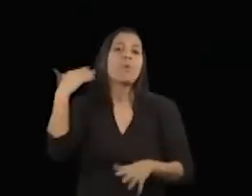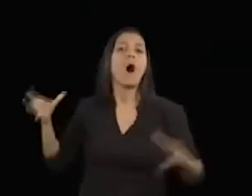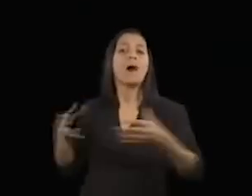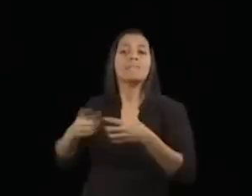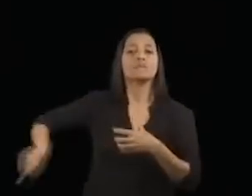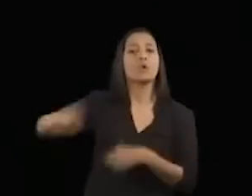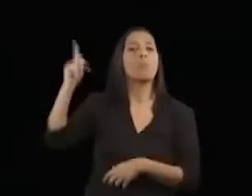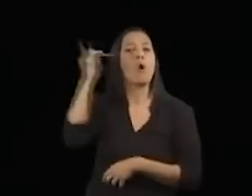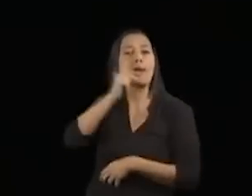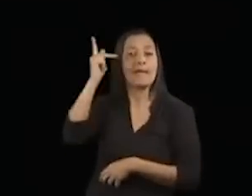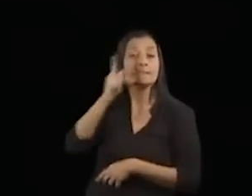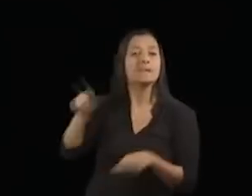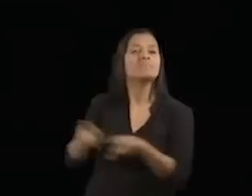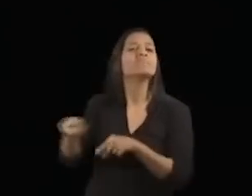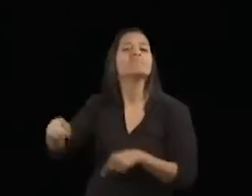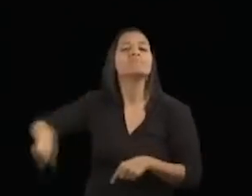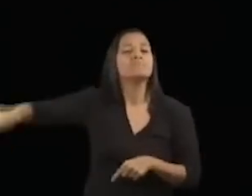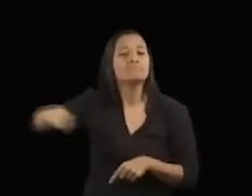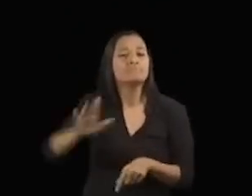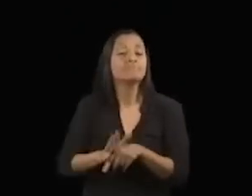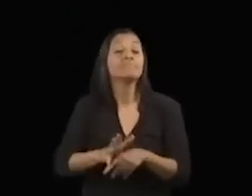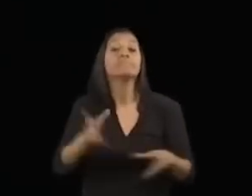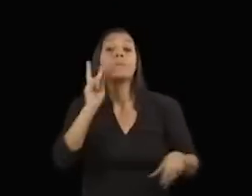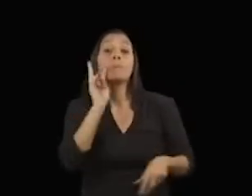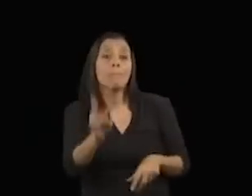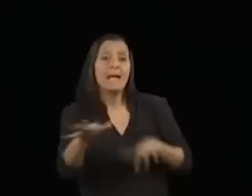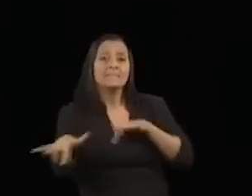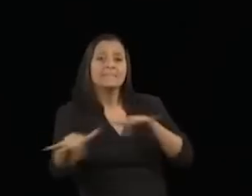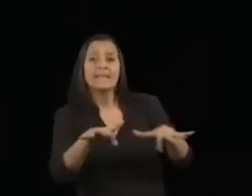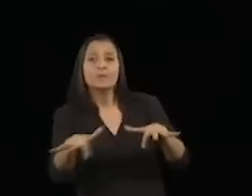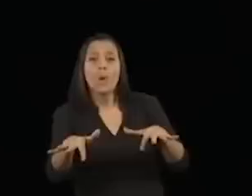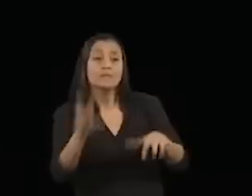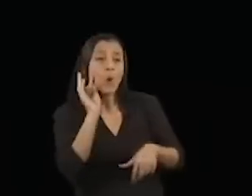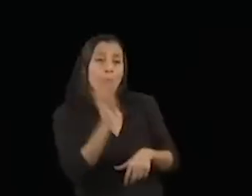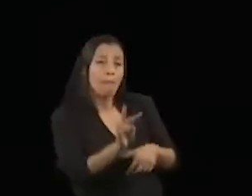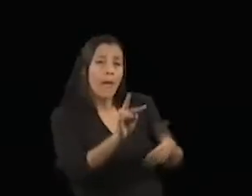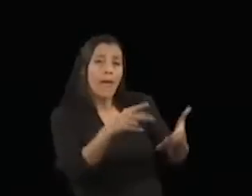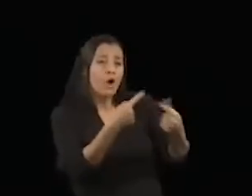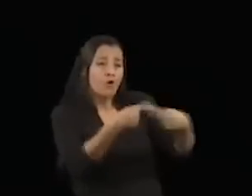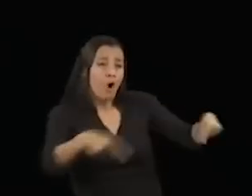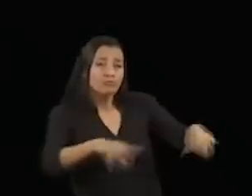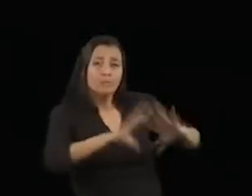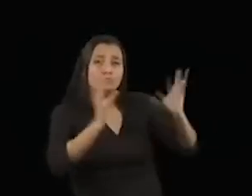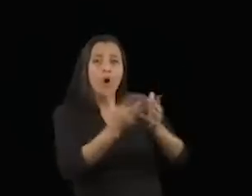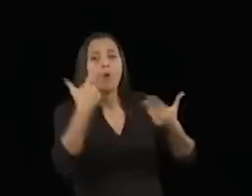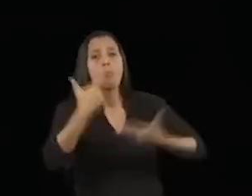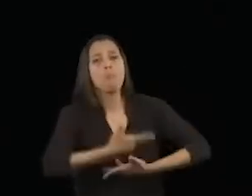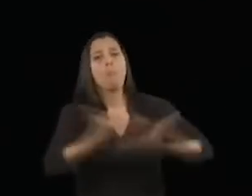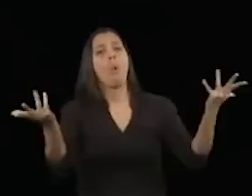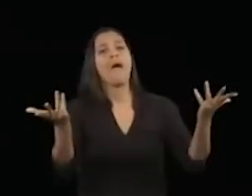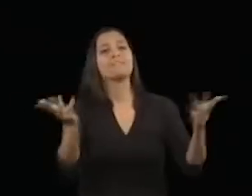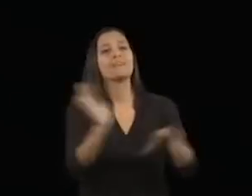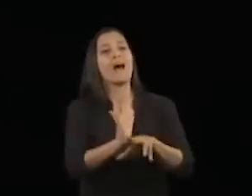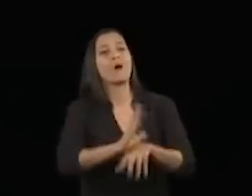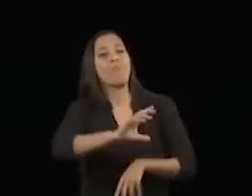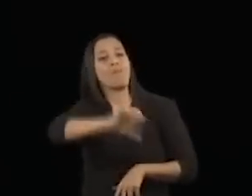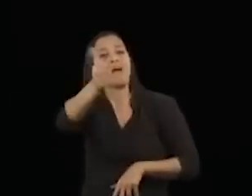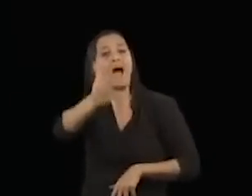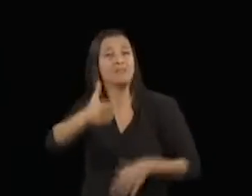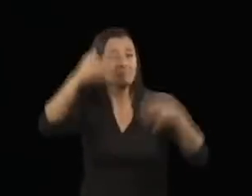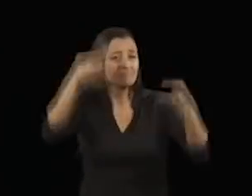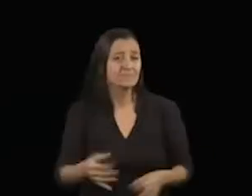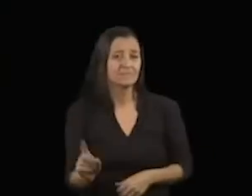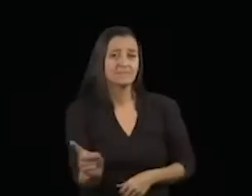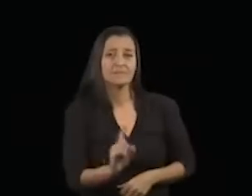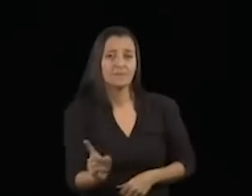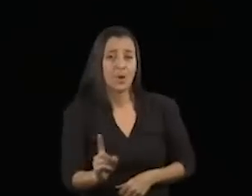todo digamos, en el quinto subsuelo y mostrarlo como una obra maravillosa que no fue más ni menos que un rebote y ayudado